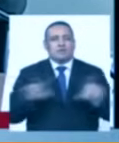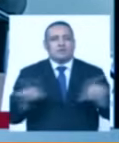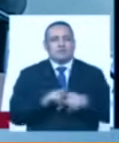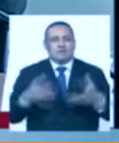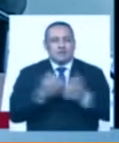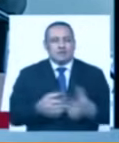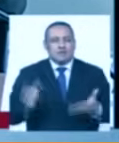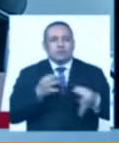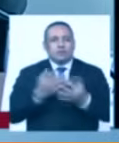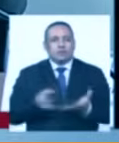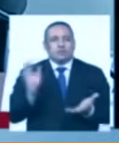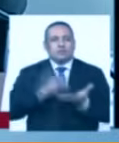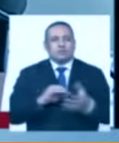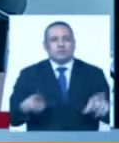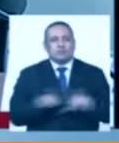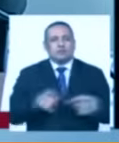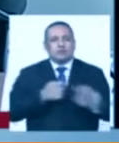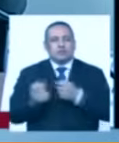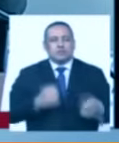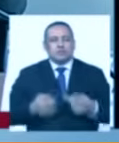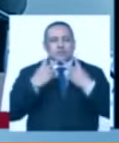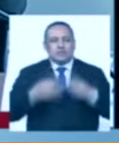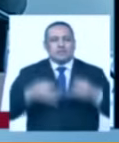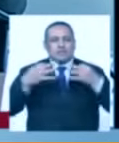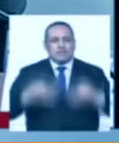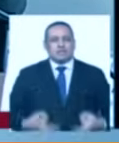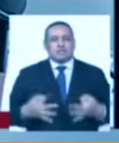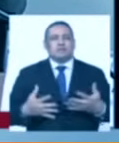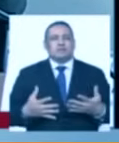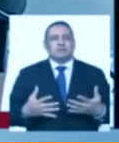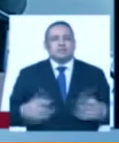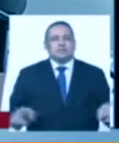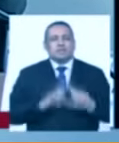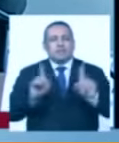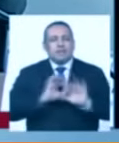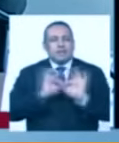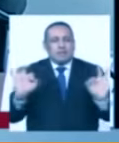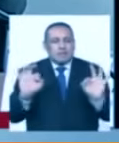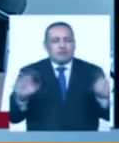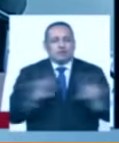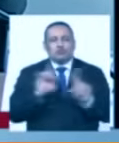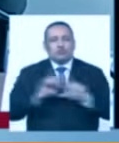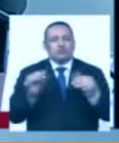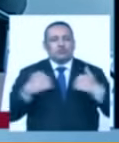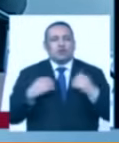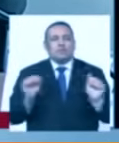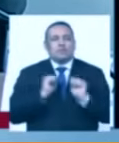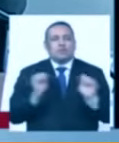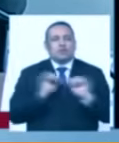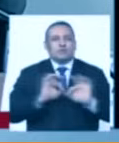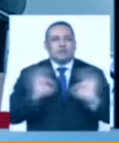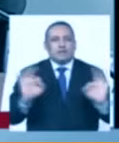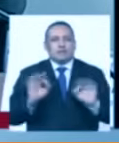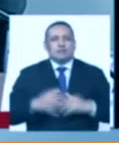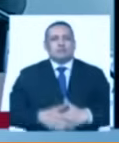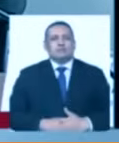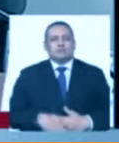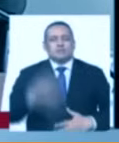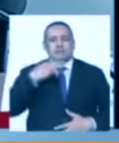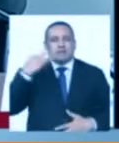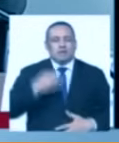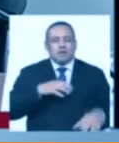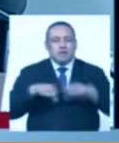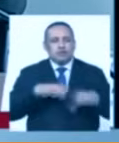es inconcebible. Mi gestión ha sido de una manera correcta, intachable, y no temo a nada ni a nadie. Siempre